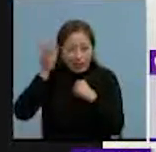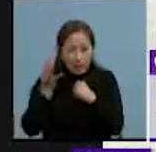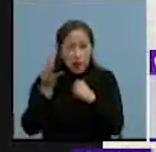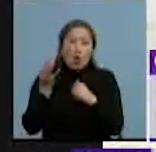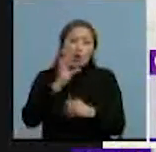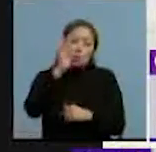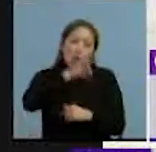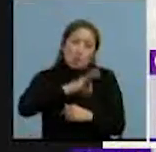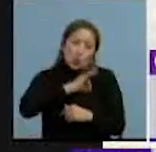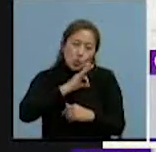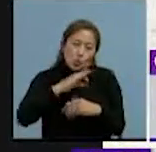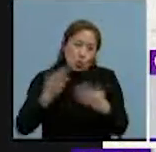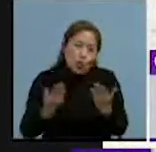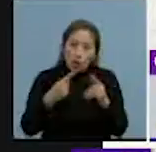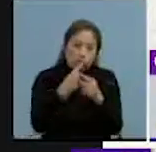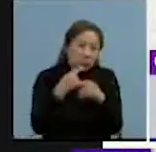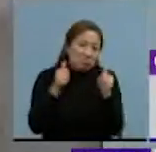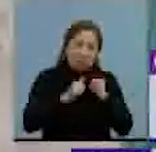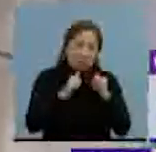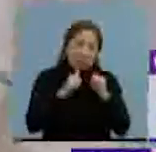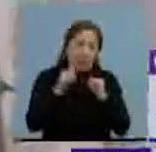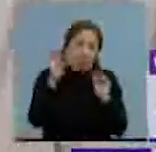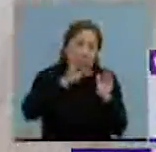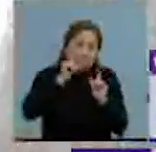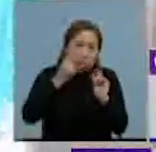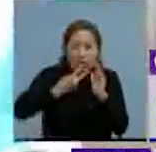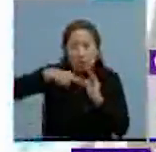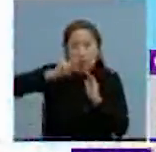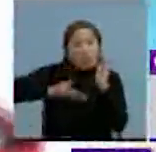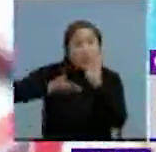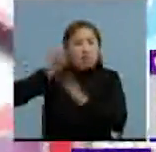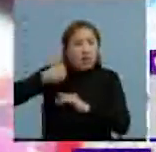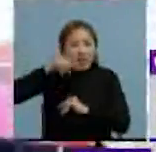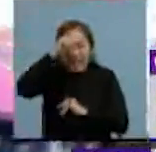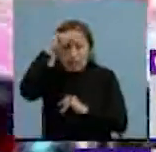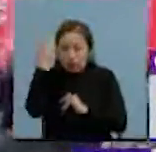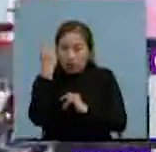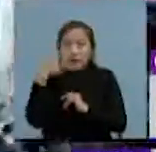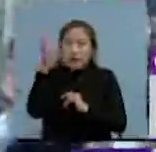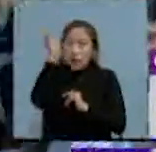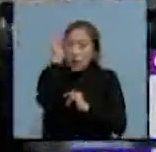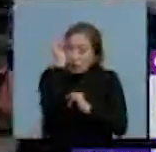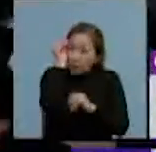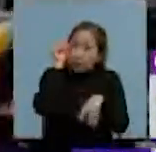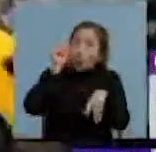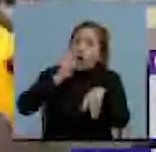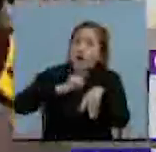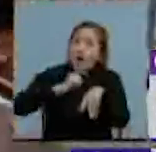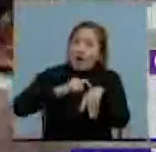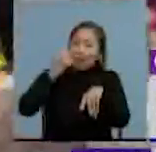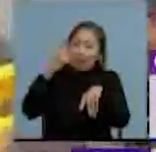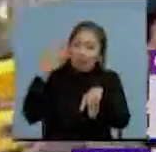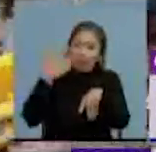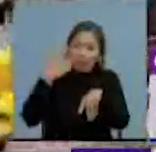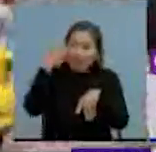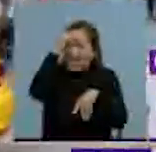salario y la inflación? A nivel nacional, recordemos que el dólar cierra a las 15 horas. Es